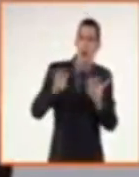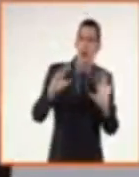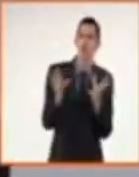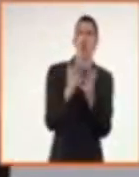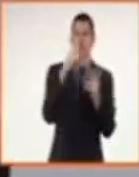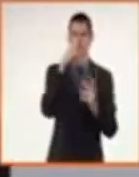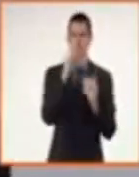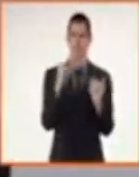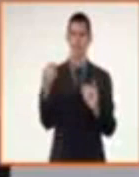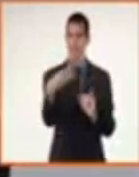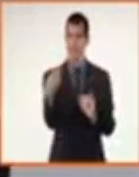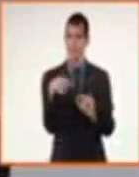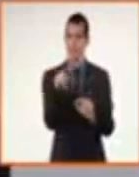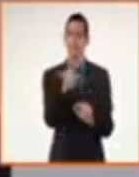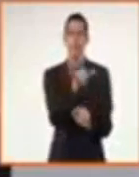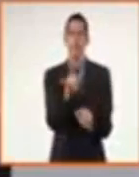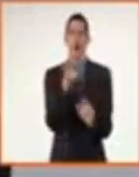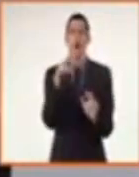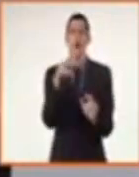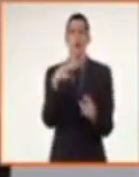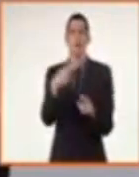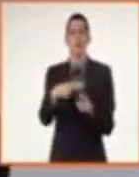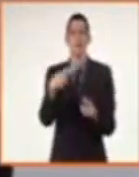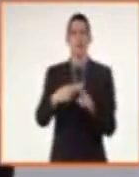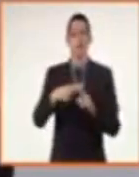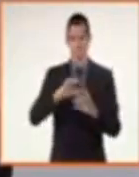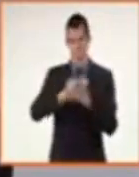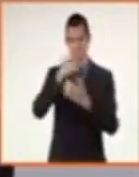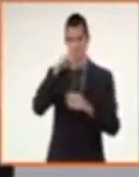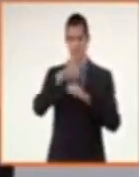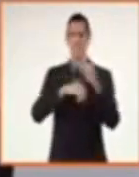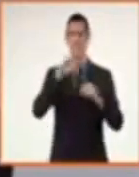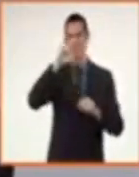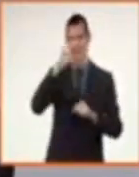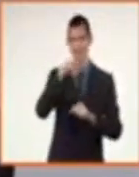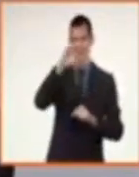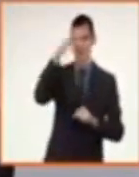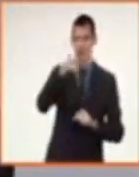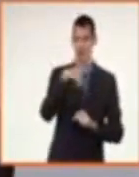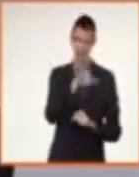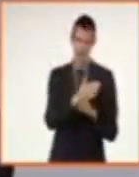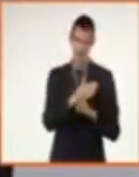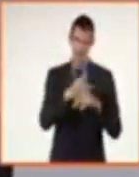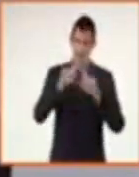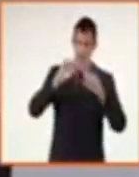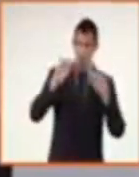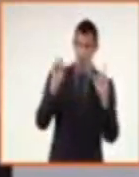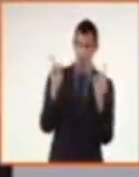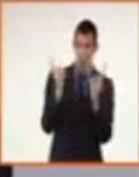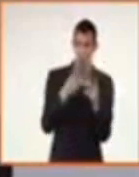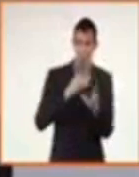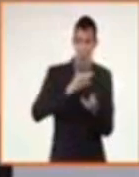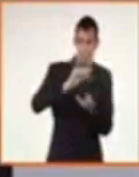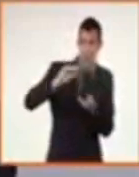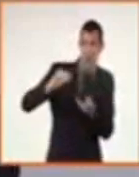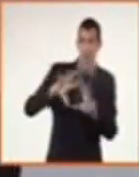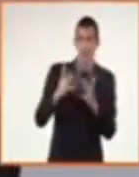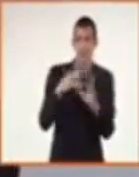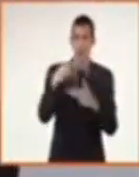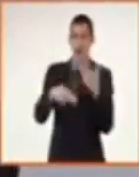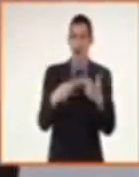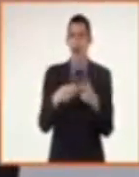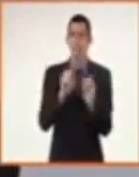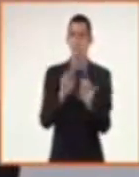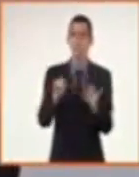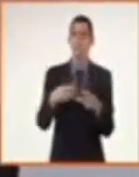hay conectado a internet a través de sus móviles, todo el tiempo están recibiendo un bombardeo constante sobre el país, y lo